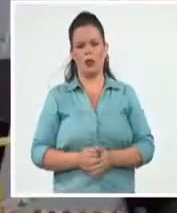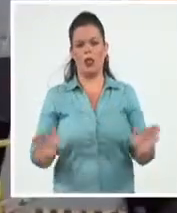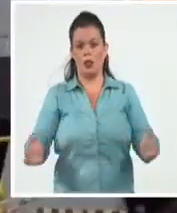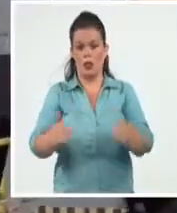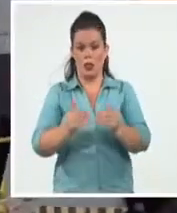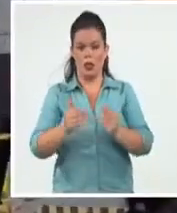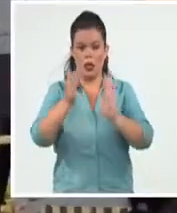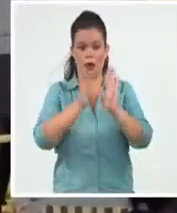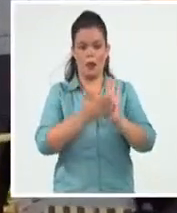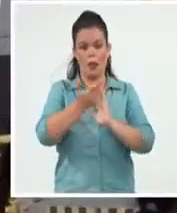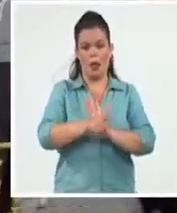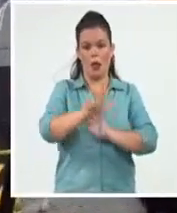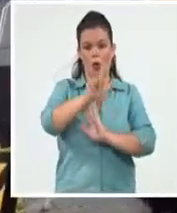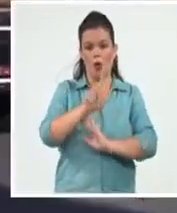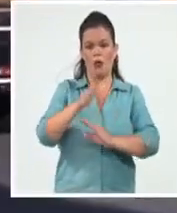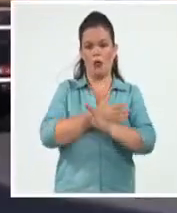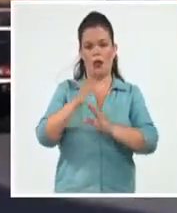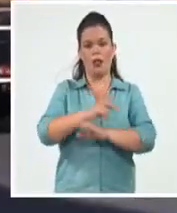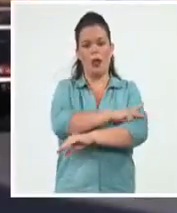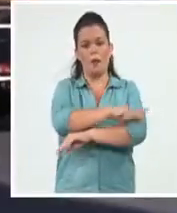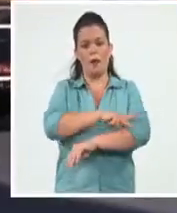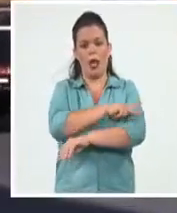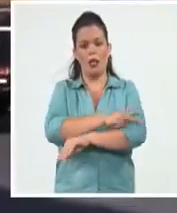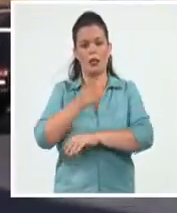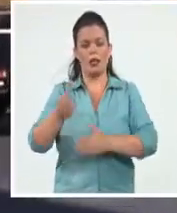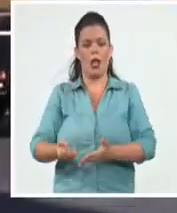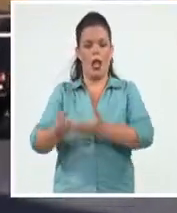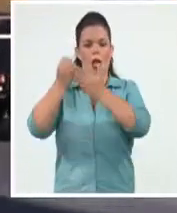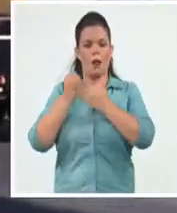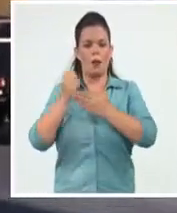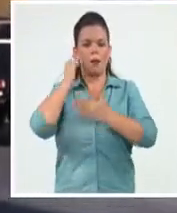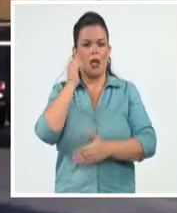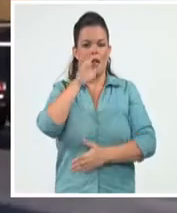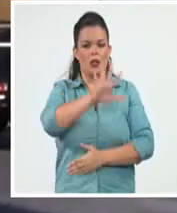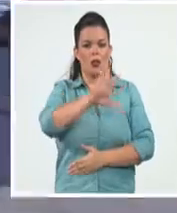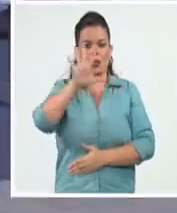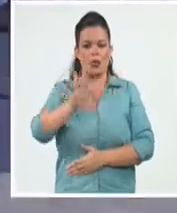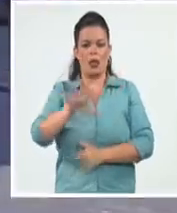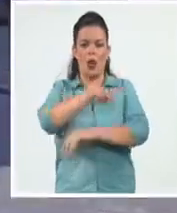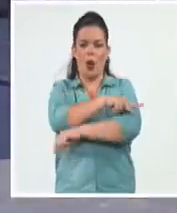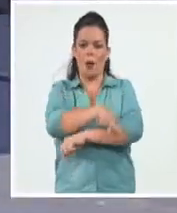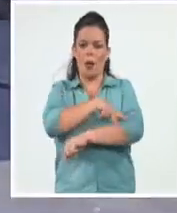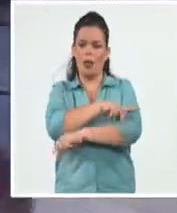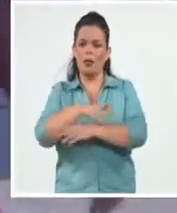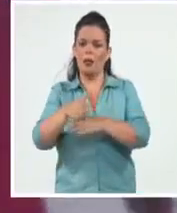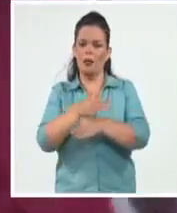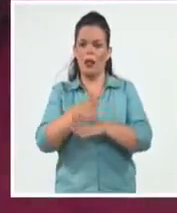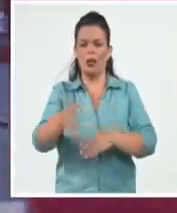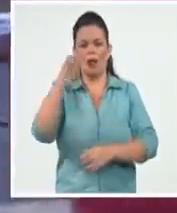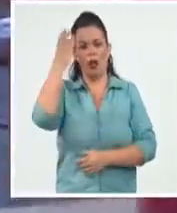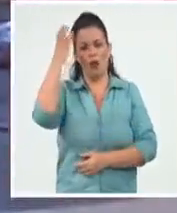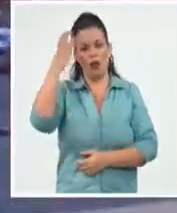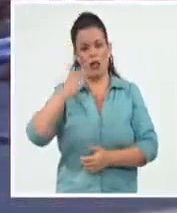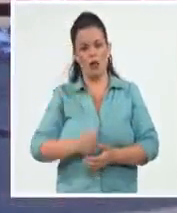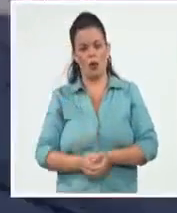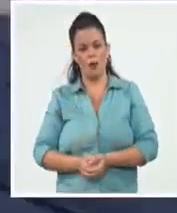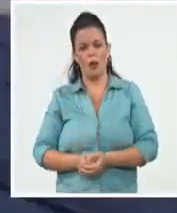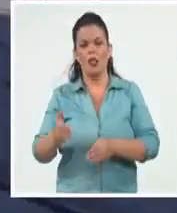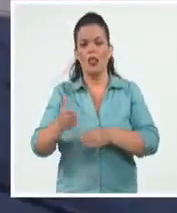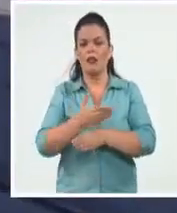recibido ofrecimientos de donaciones de más de 55 países, gobiernos locales, asociaciones